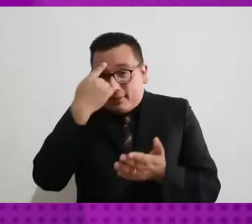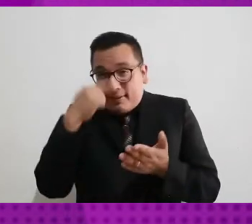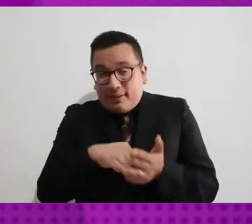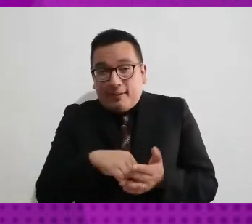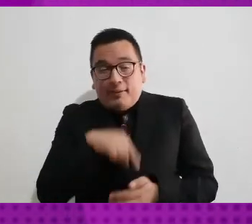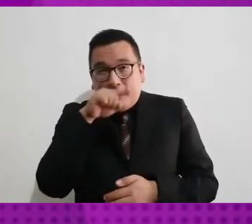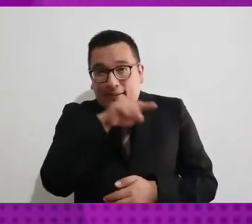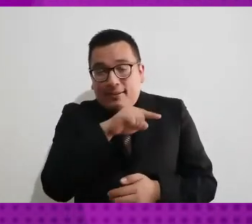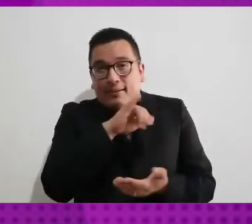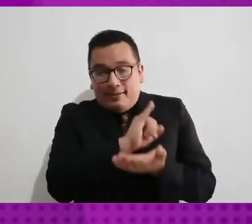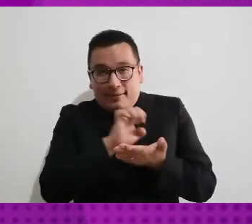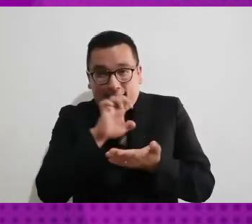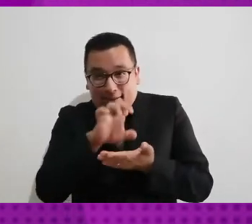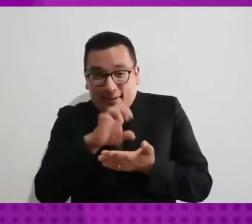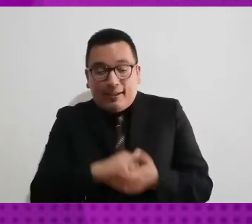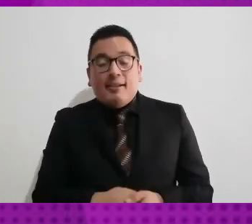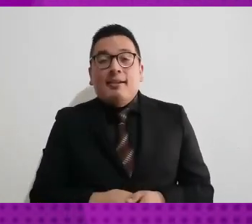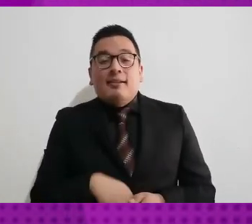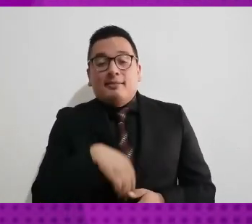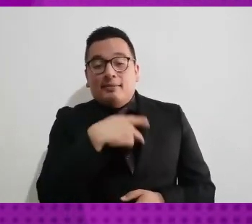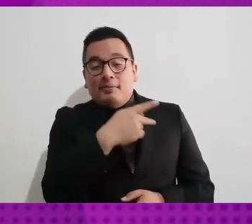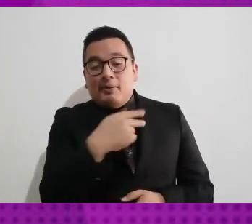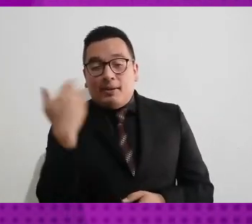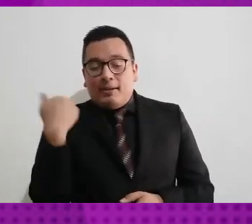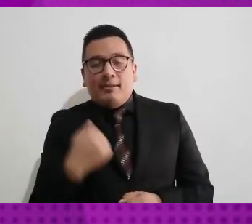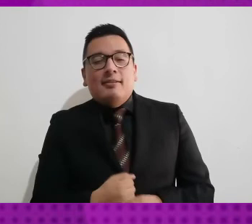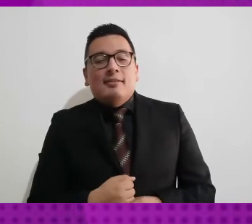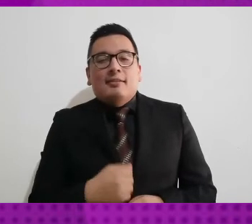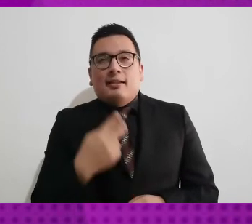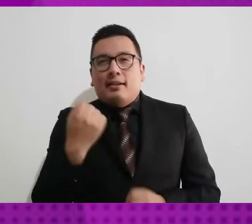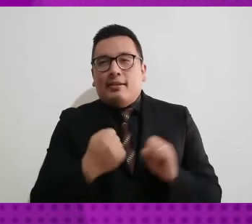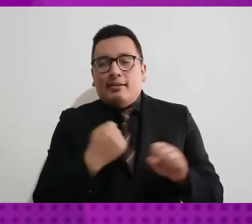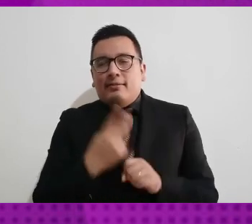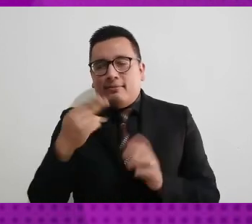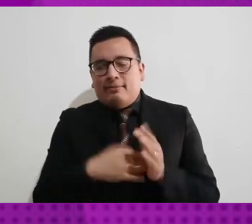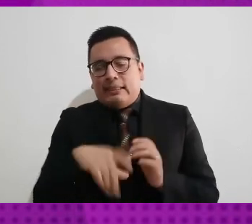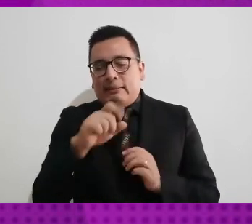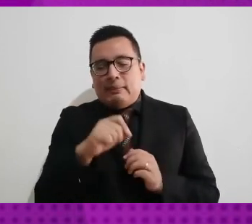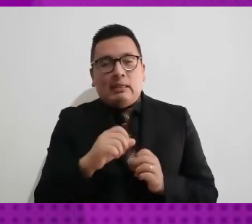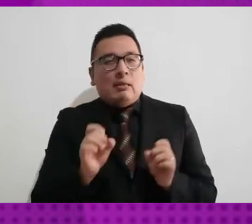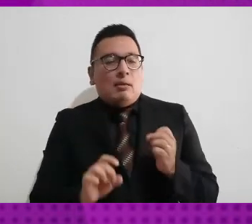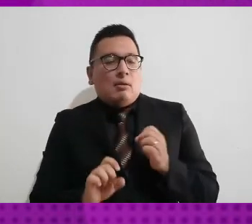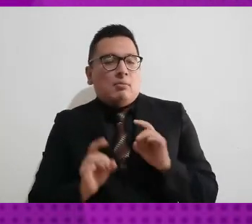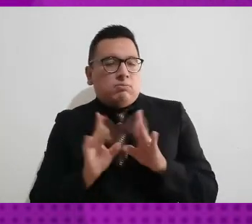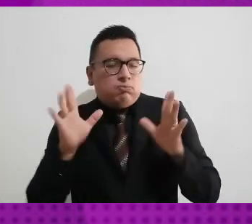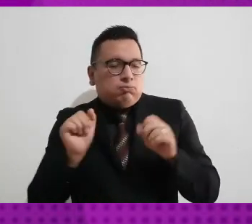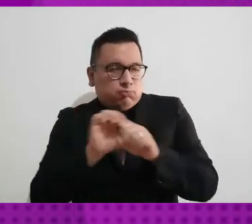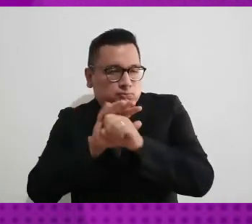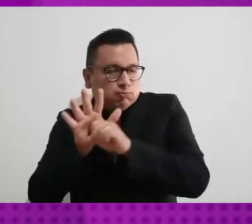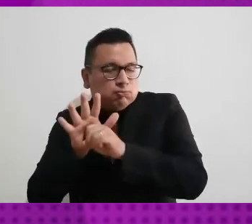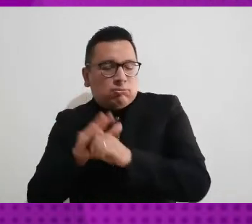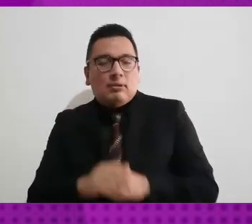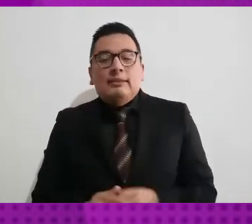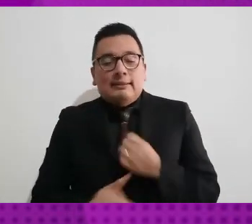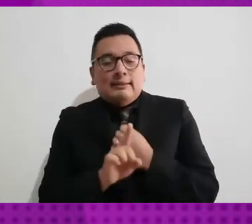el IEC dio una gran lección de cómo se debían hacer las cosas en medio de la emergencia sanitaria en